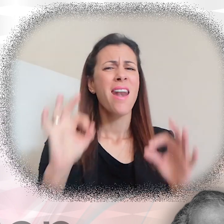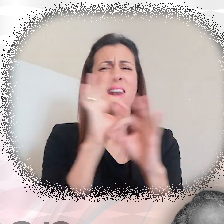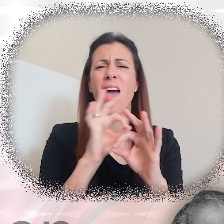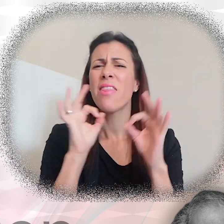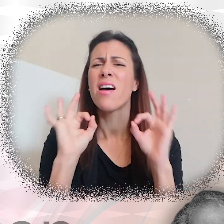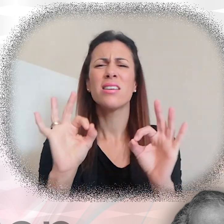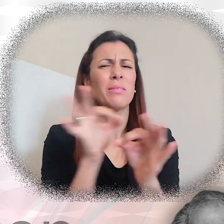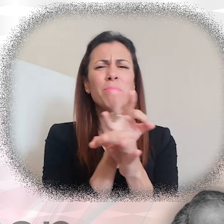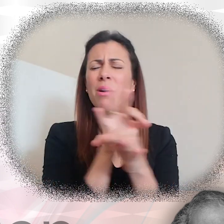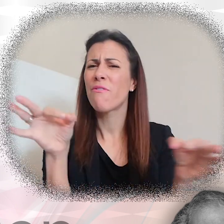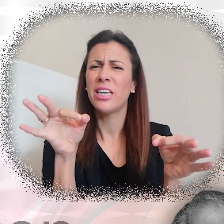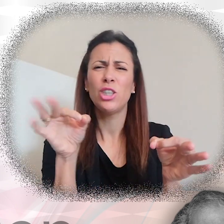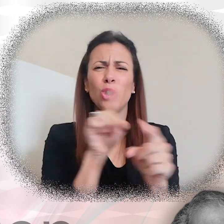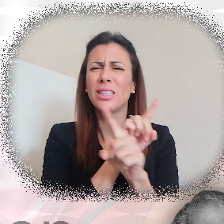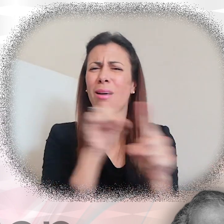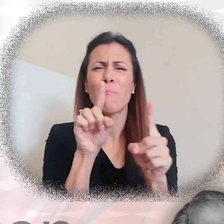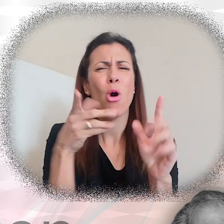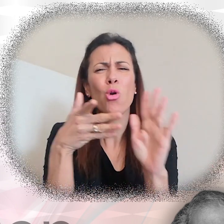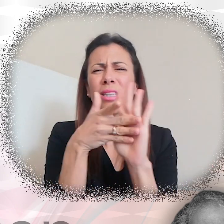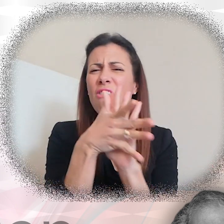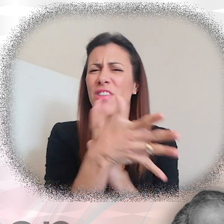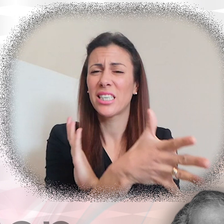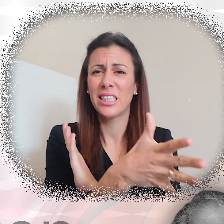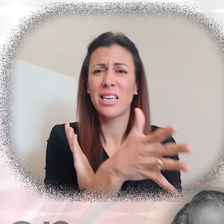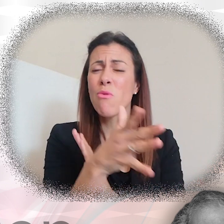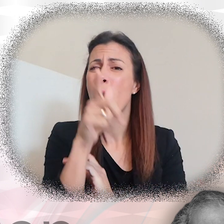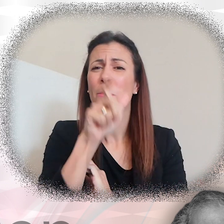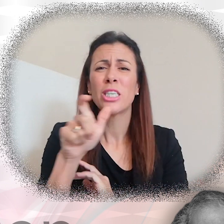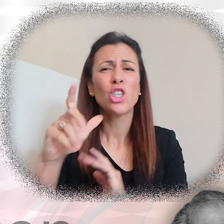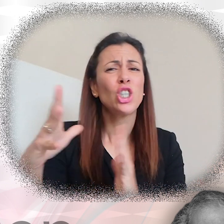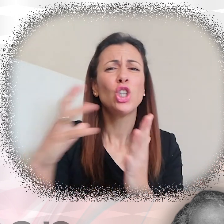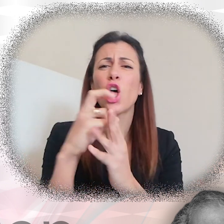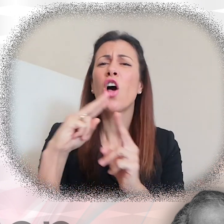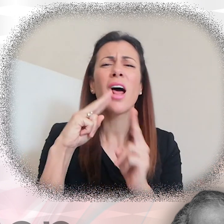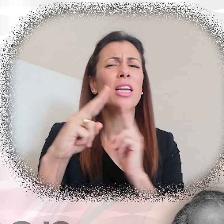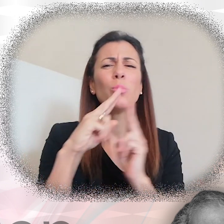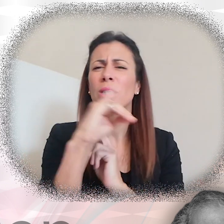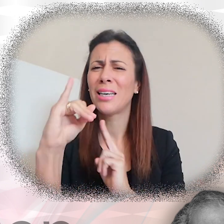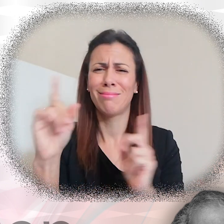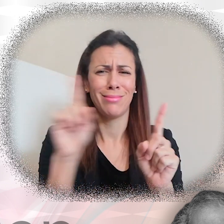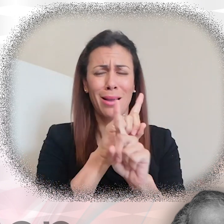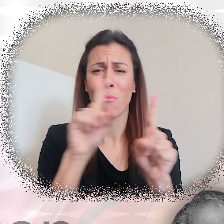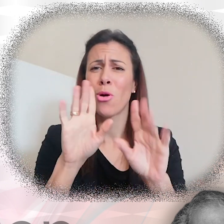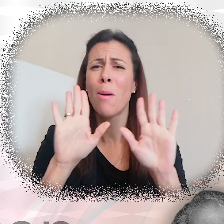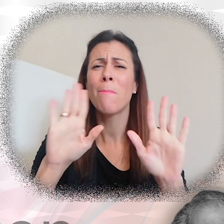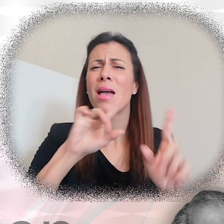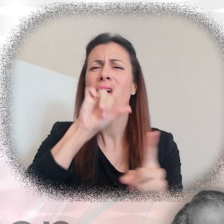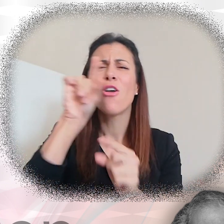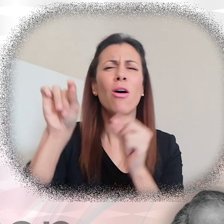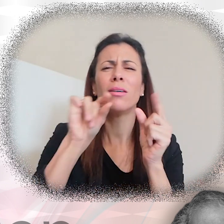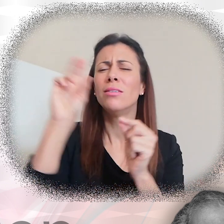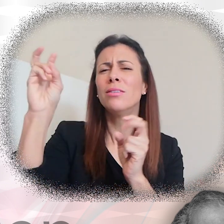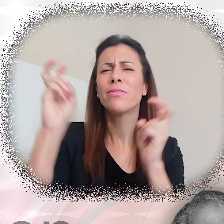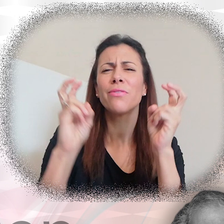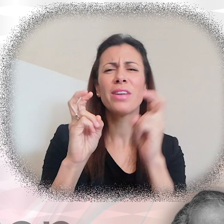Nada es perfecto, definitivo. Nadie tiene todas las respuestas. Pero los vencejos